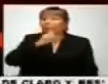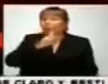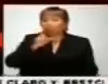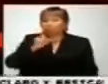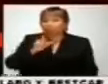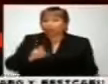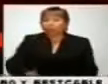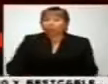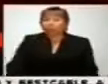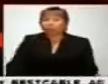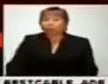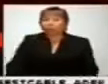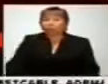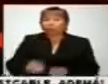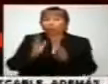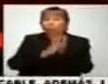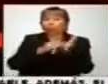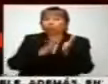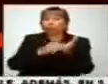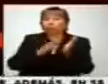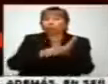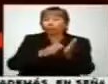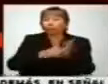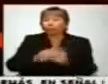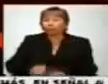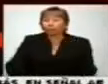no socio,